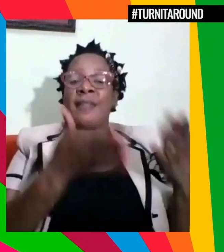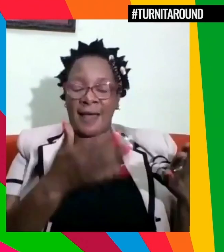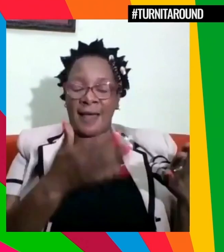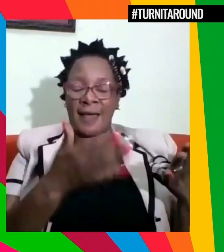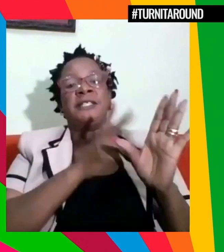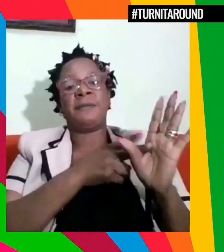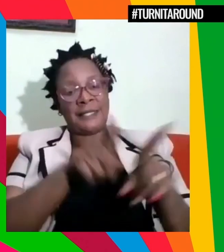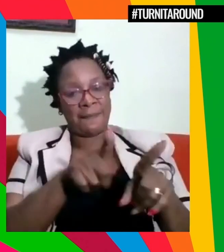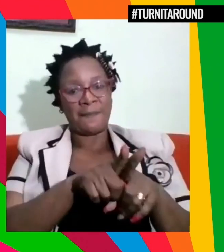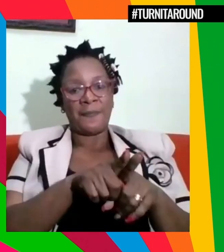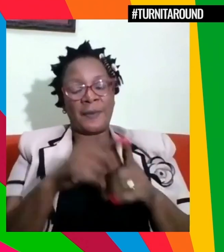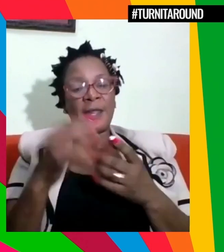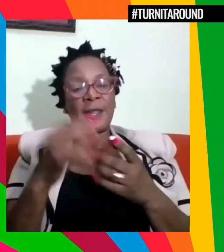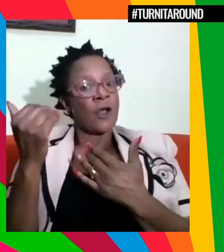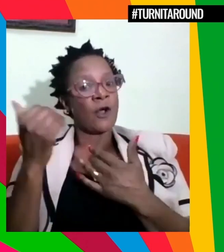allí.